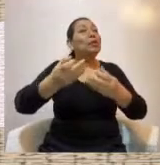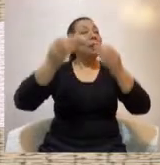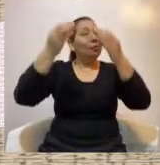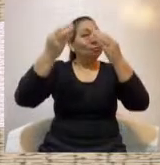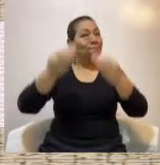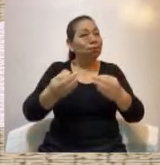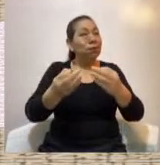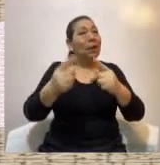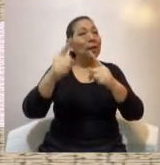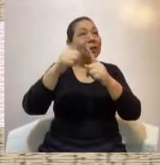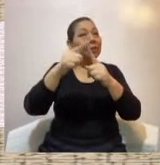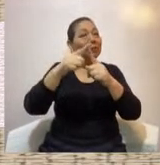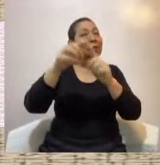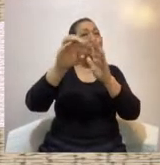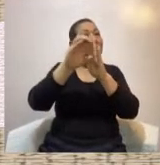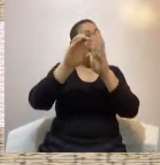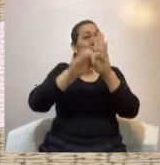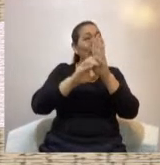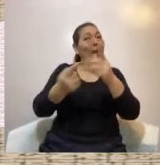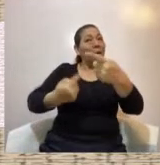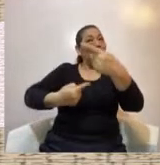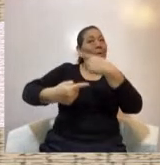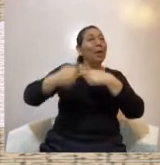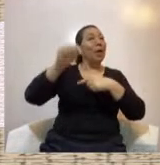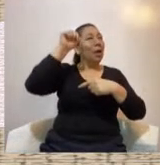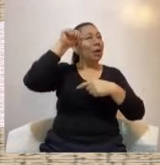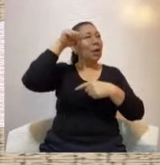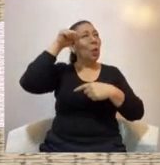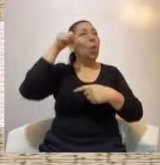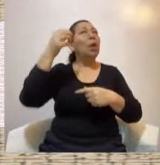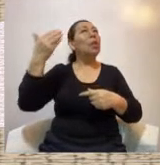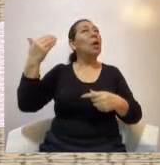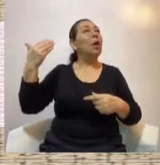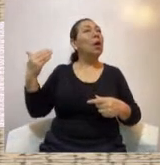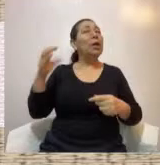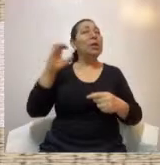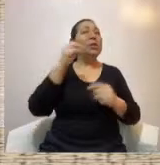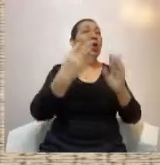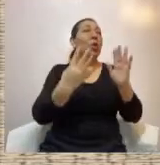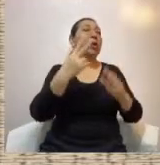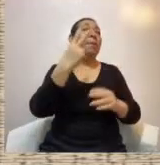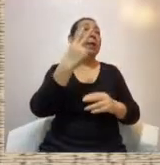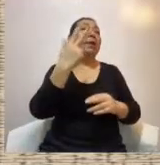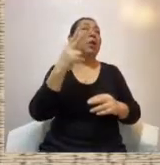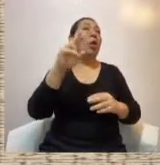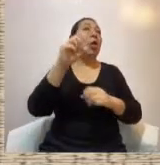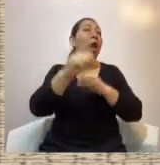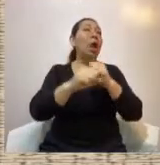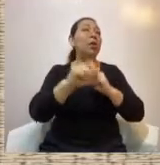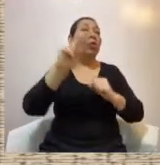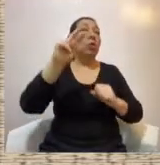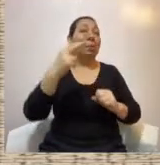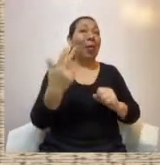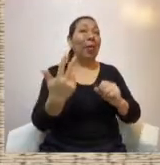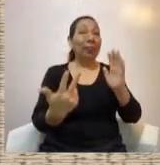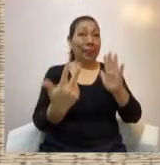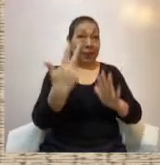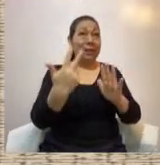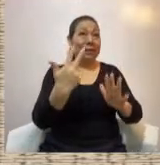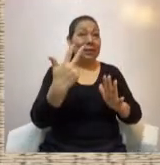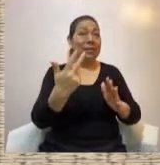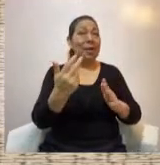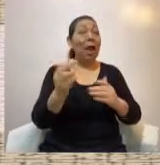viene a reafirmar una línea que el tribunal ha ido construyendo. Recuerdo la sentencia 01423 del 2013,